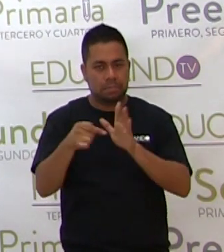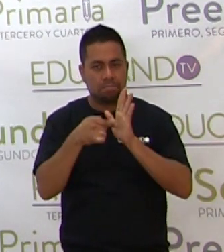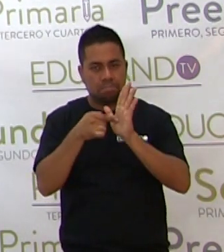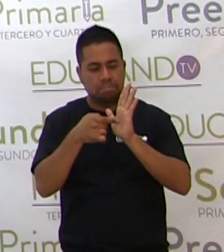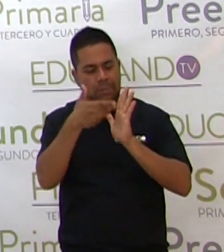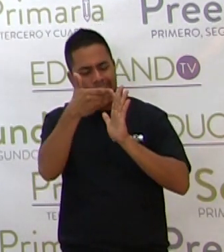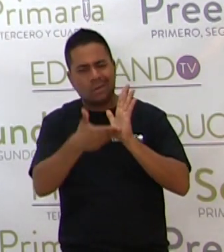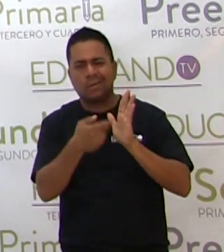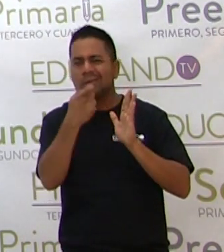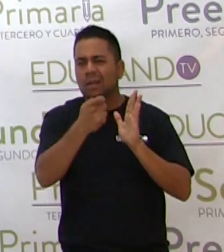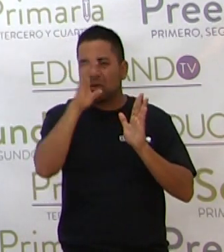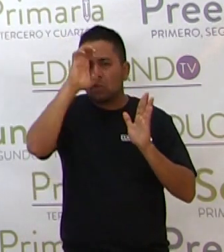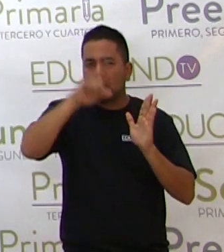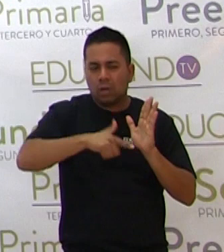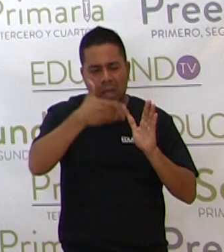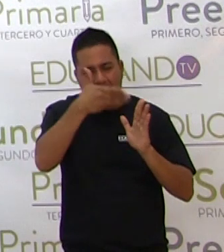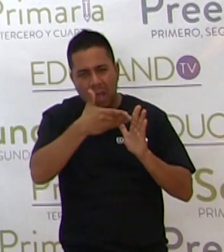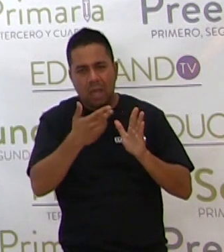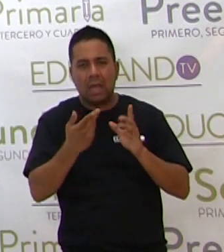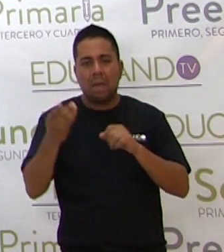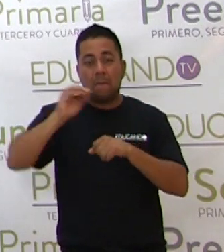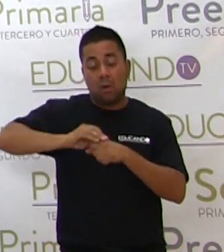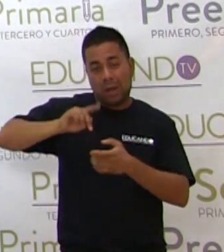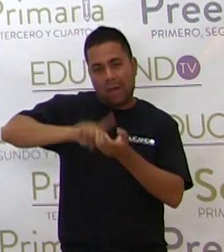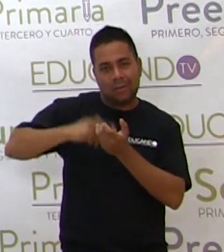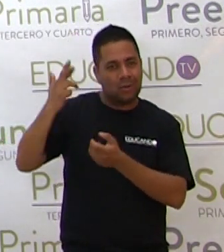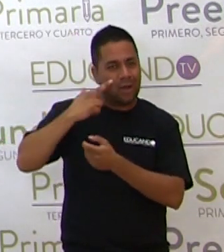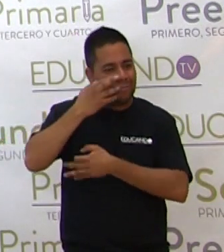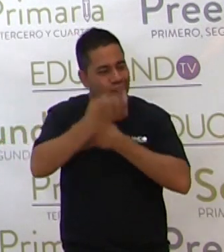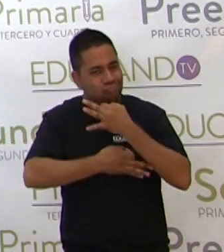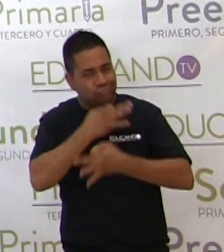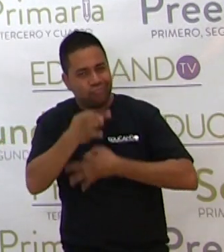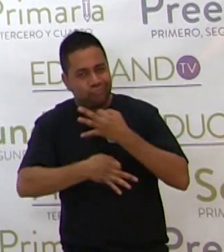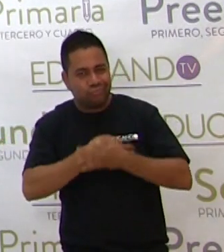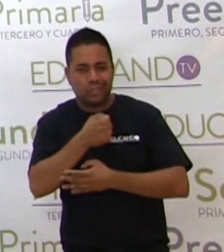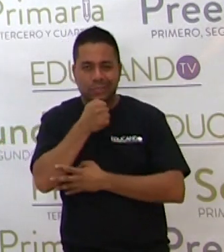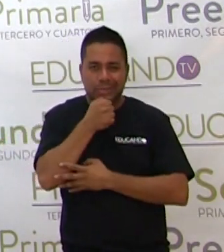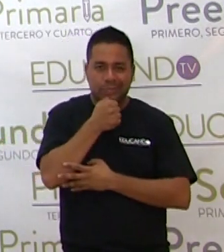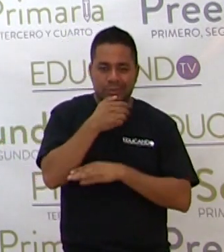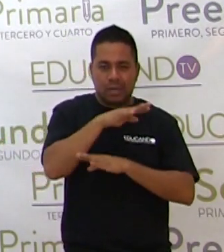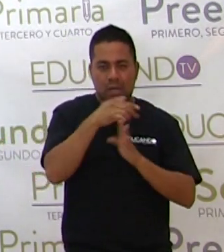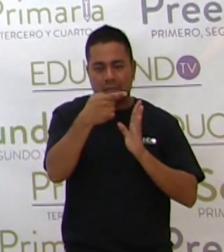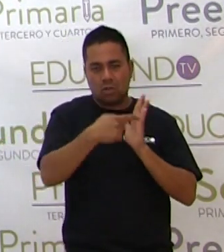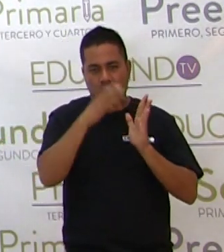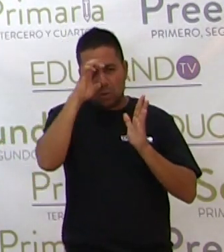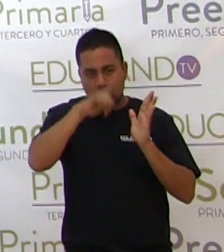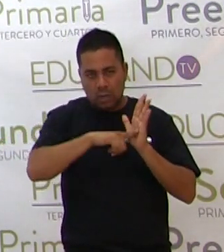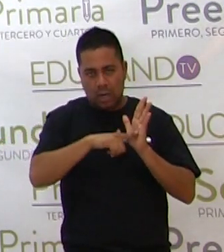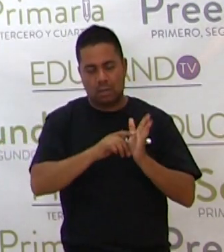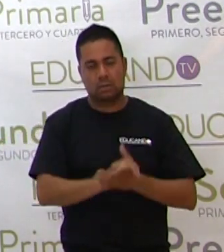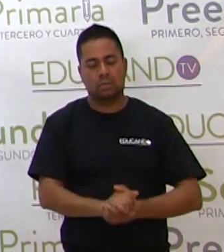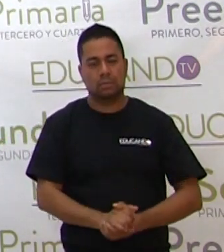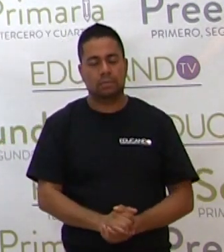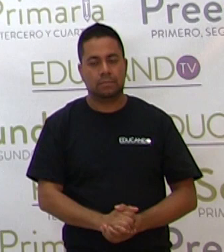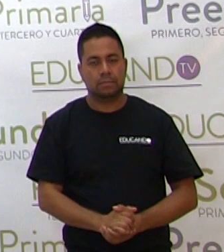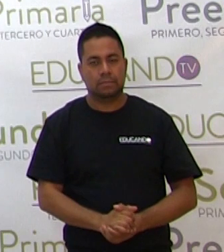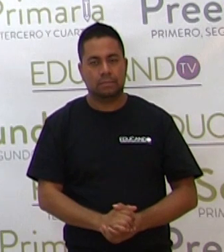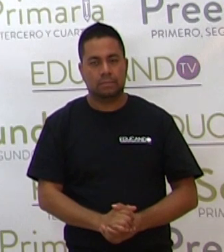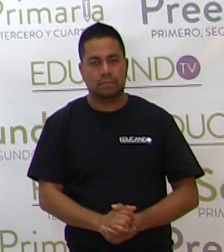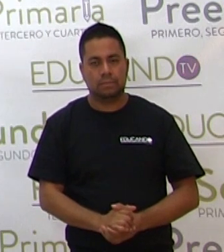cultura a través del radio bueno aquí entonces nos vamos a meter un poco